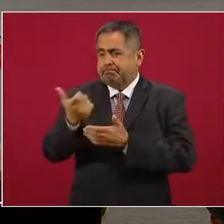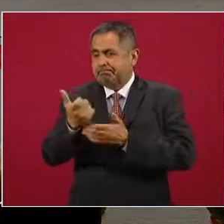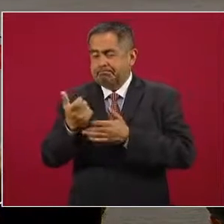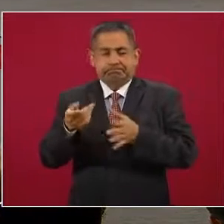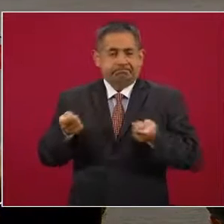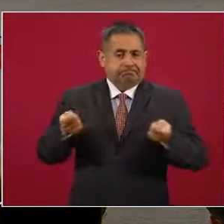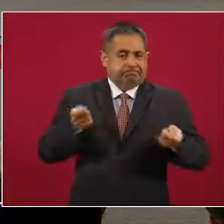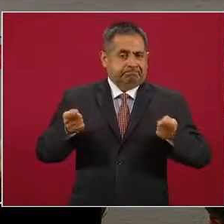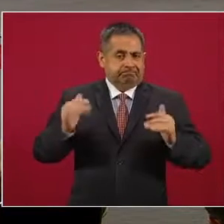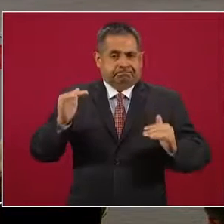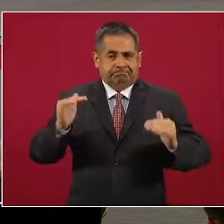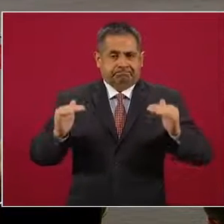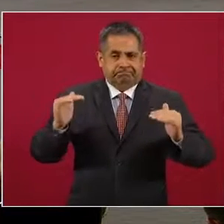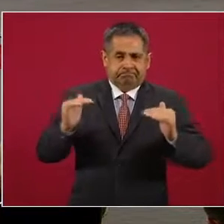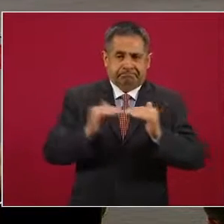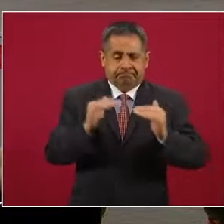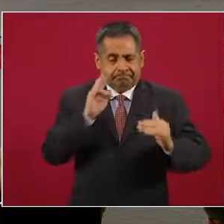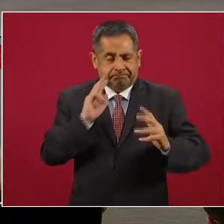económica.